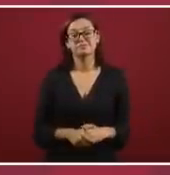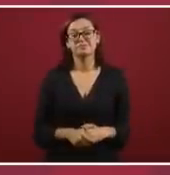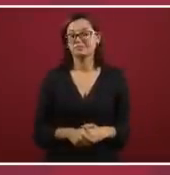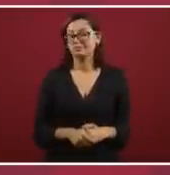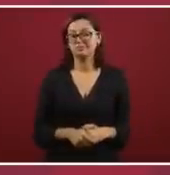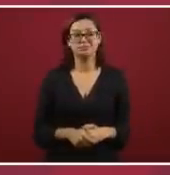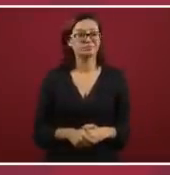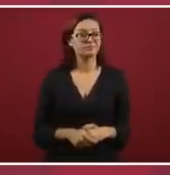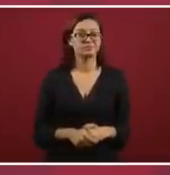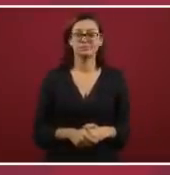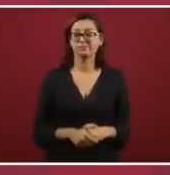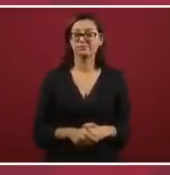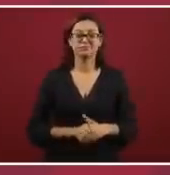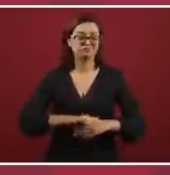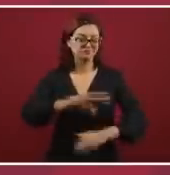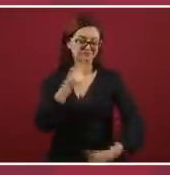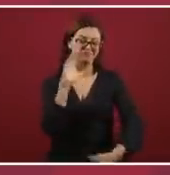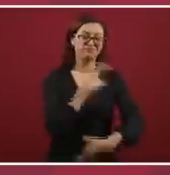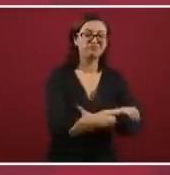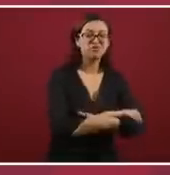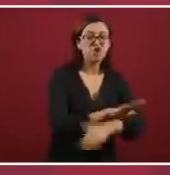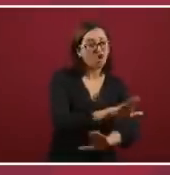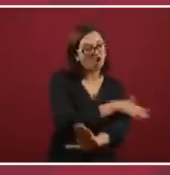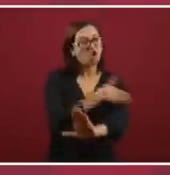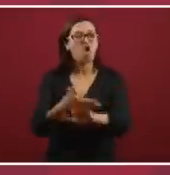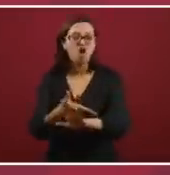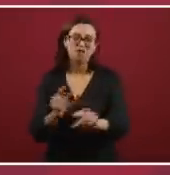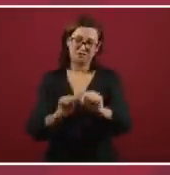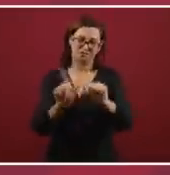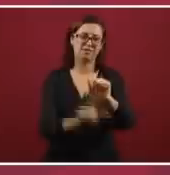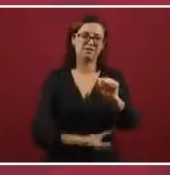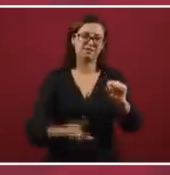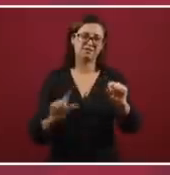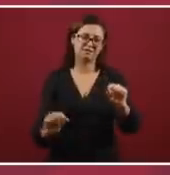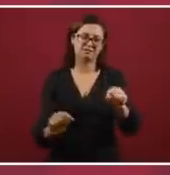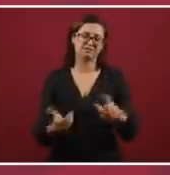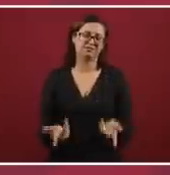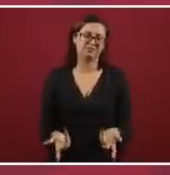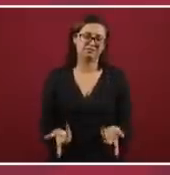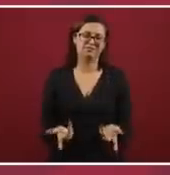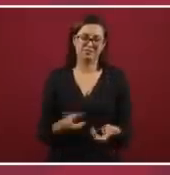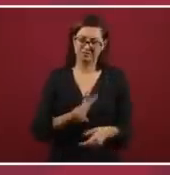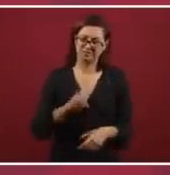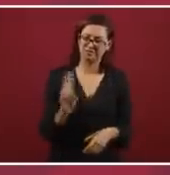cuando fue un pacto contra México.